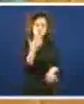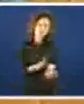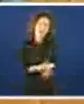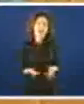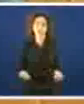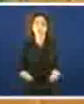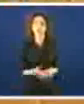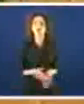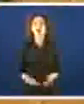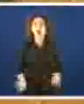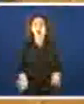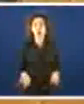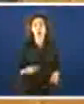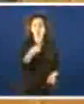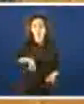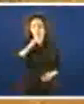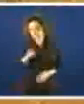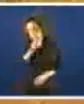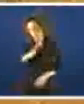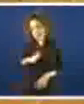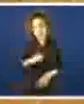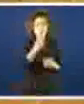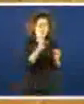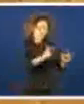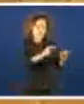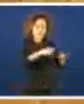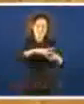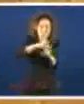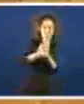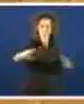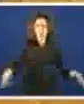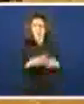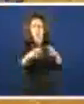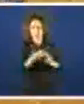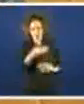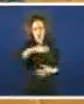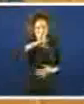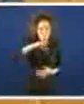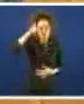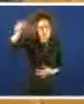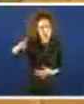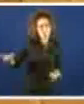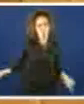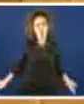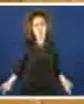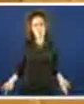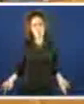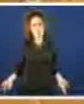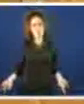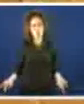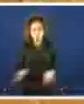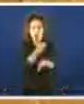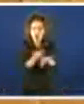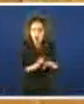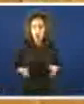vostedes? Silencio, por favor. A situación social da nosa nación, do noso país, do noso povo é para a